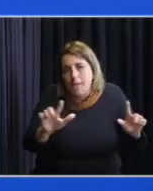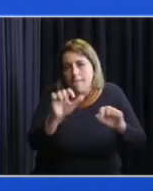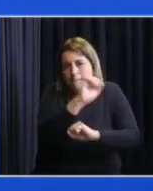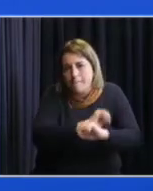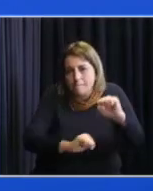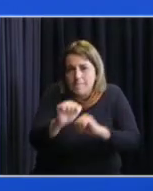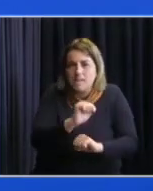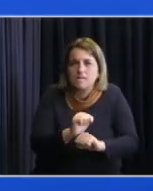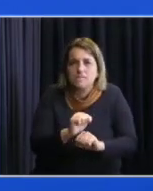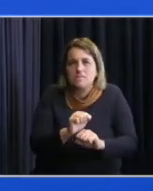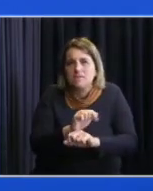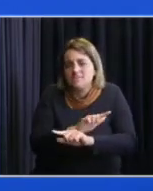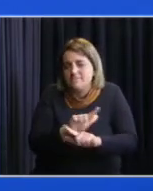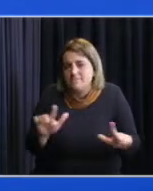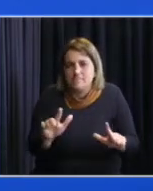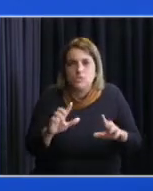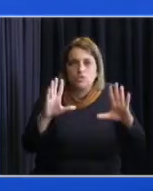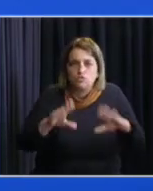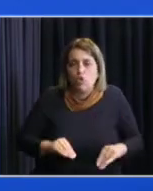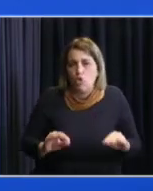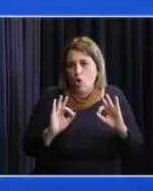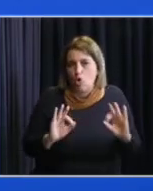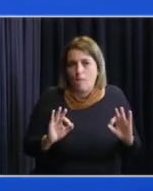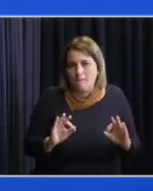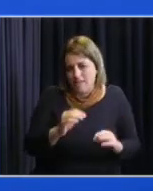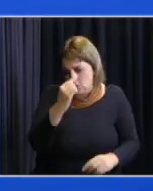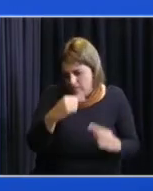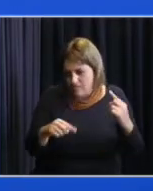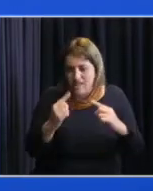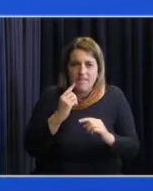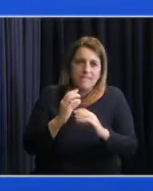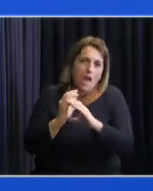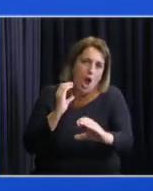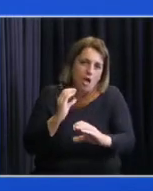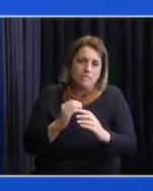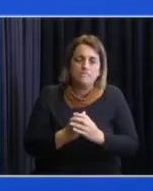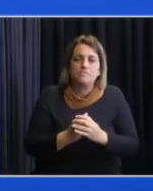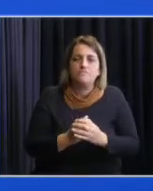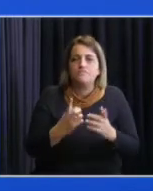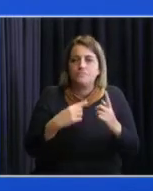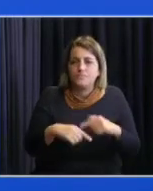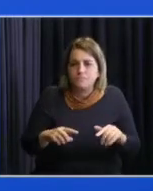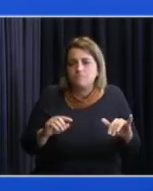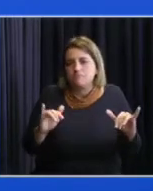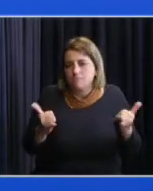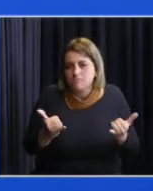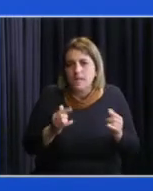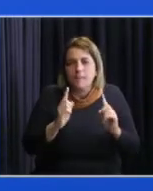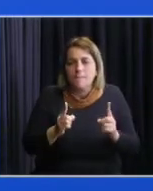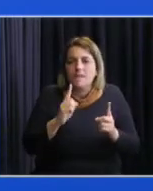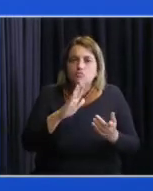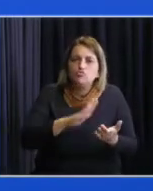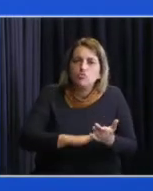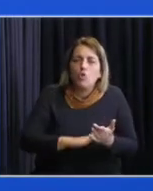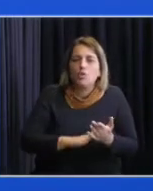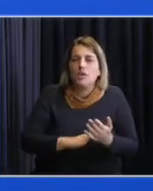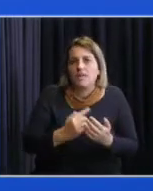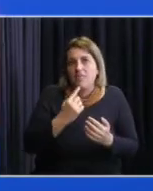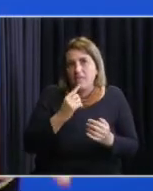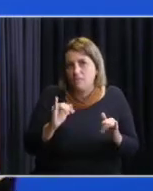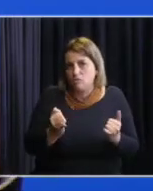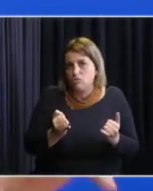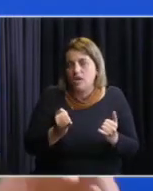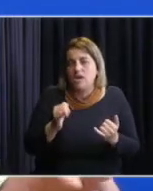sanitización y de desinfección de las diferentes unidades, después de lo que en ese protocolo dijimos de